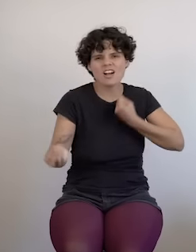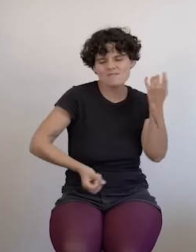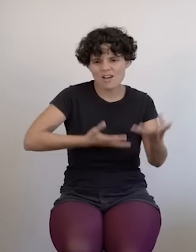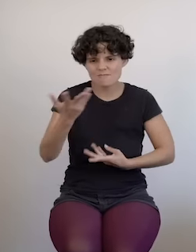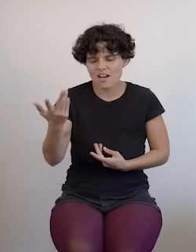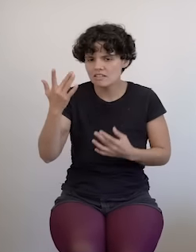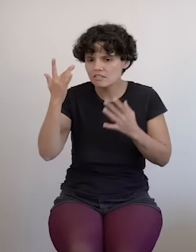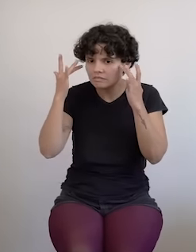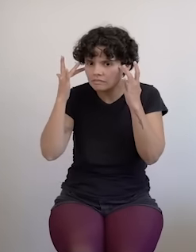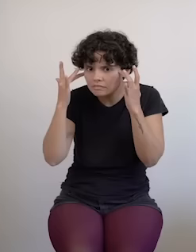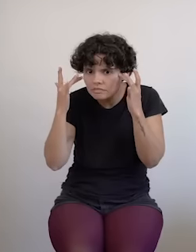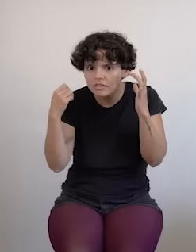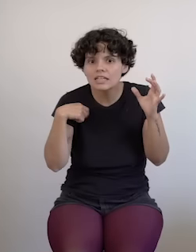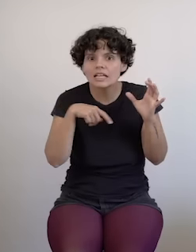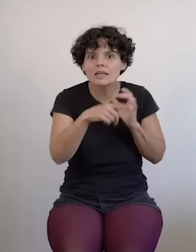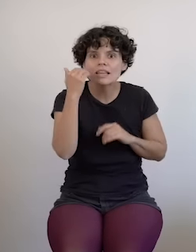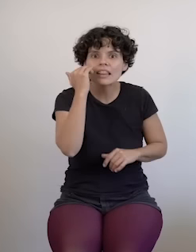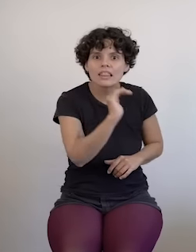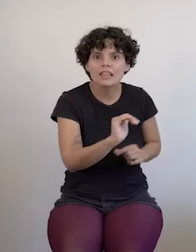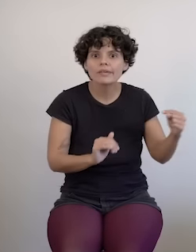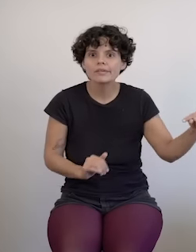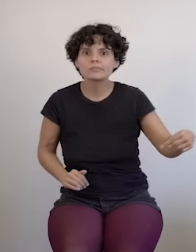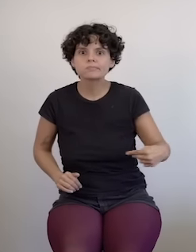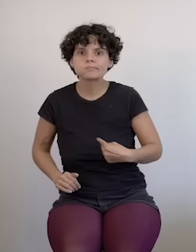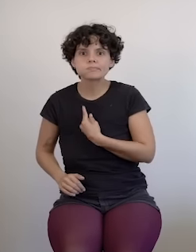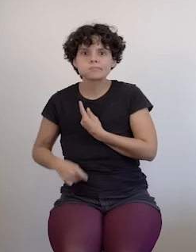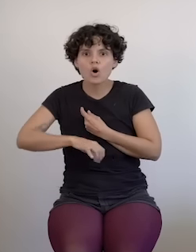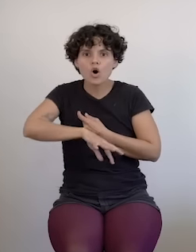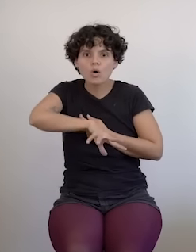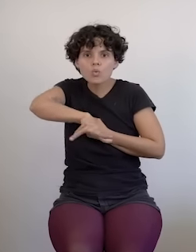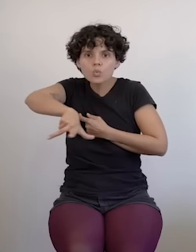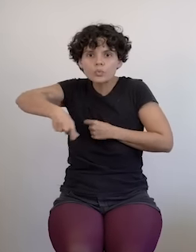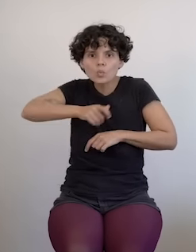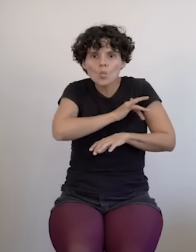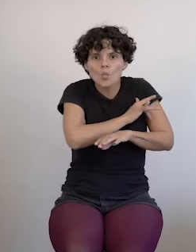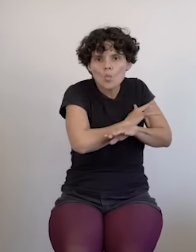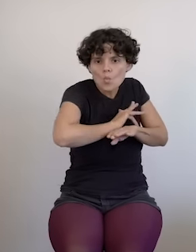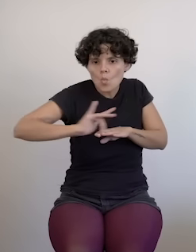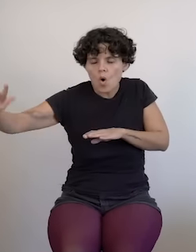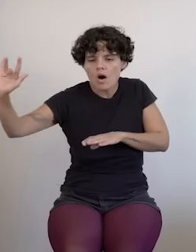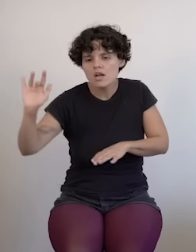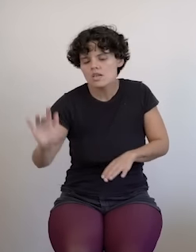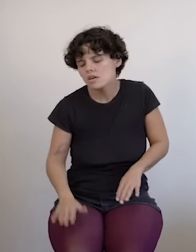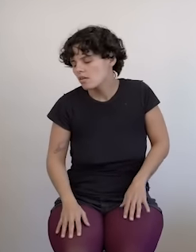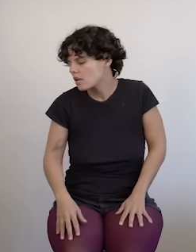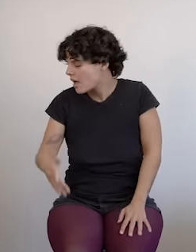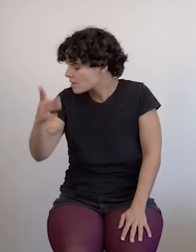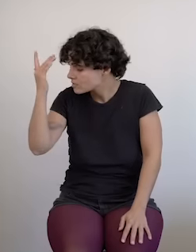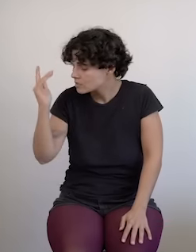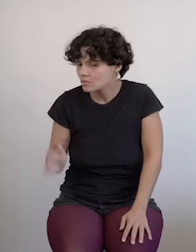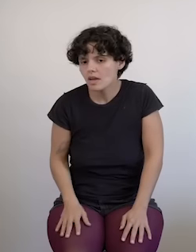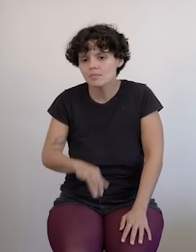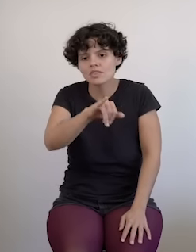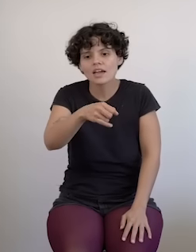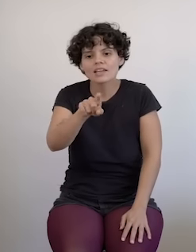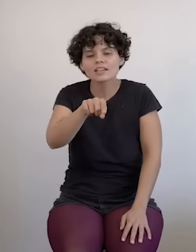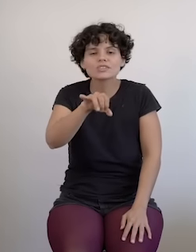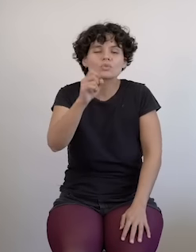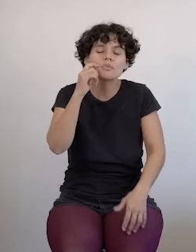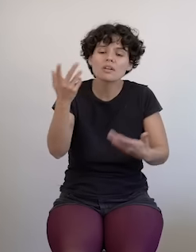digo, ay, te hizo te va. Se metió a mi oficina y me robó todo, ¿cachai? Y yo miro a Jesús así, ¿cachai?